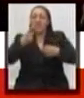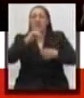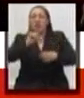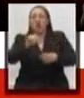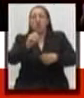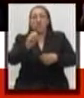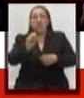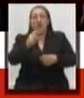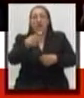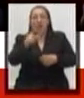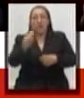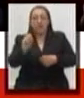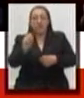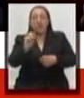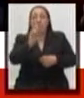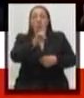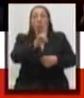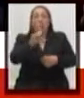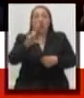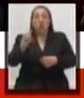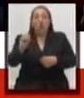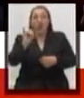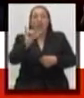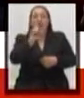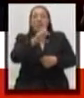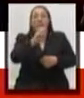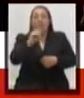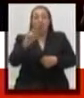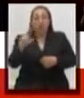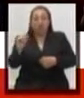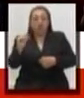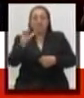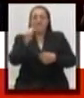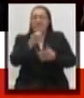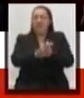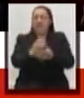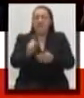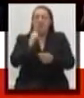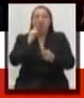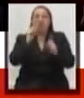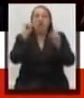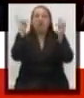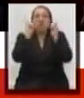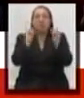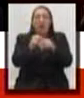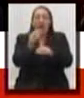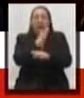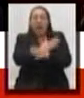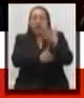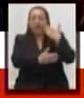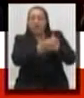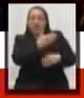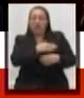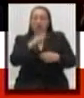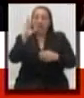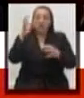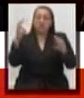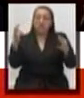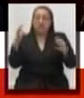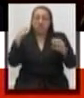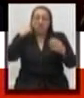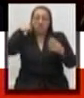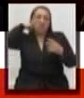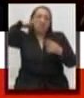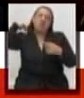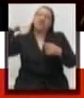Gálvez, Alberto Ulloa, Raúl Porras Barrenechea, Luis Alberto Sánchez y José Antonio Encinas, siento